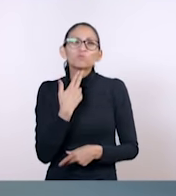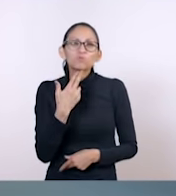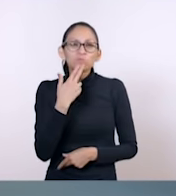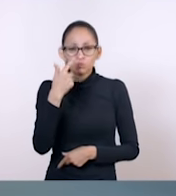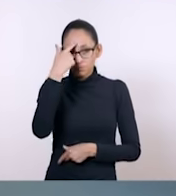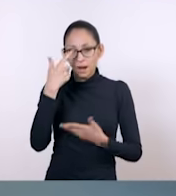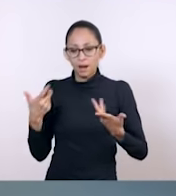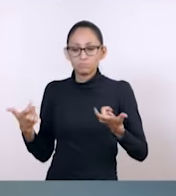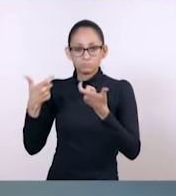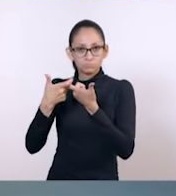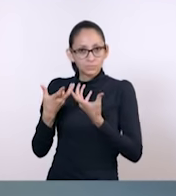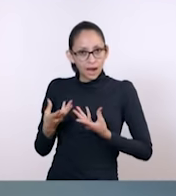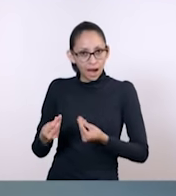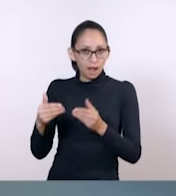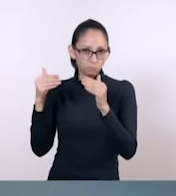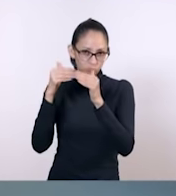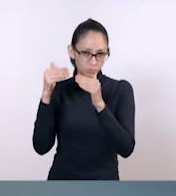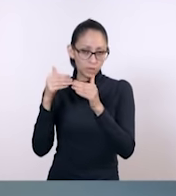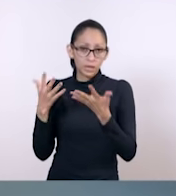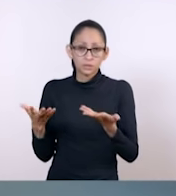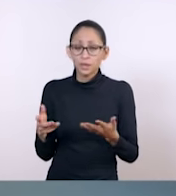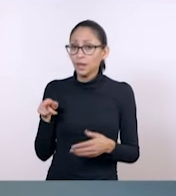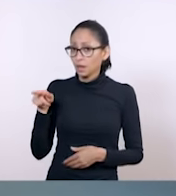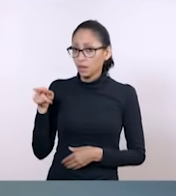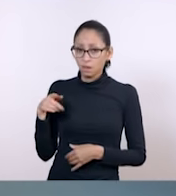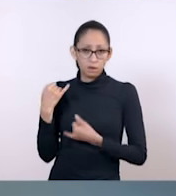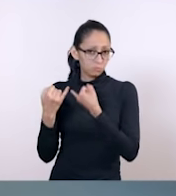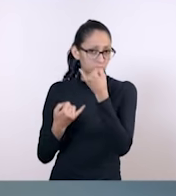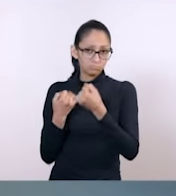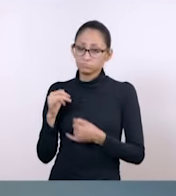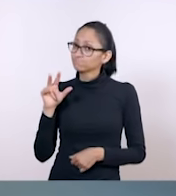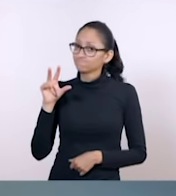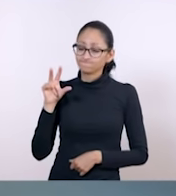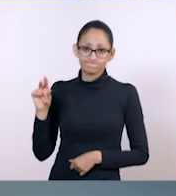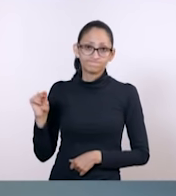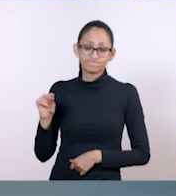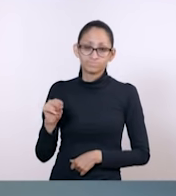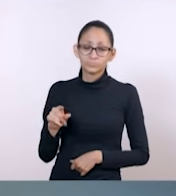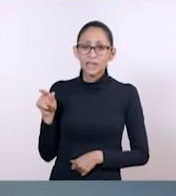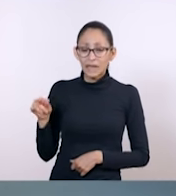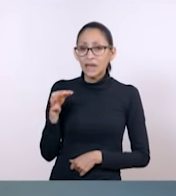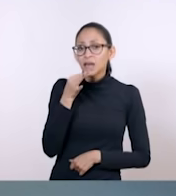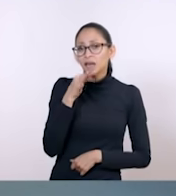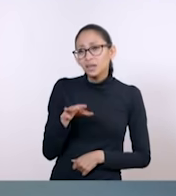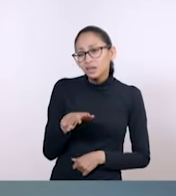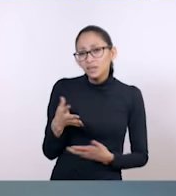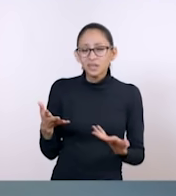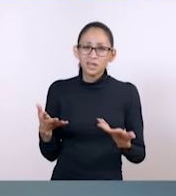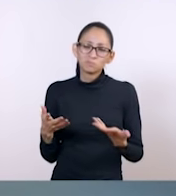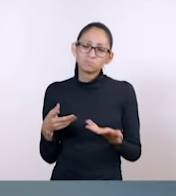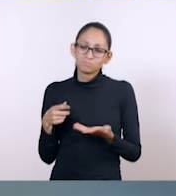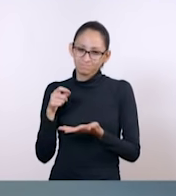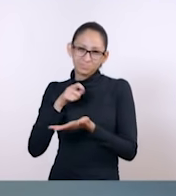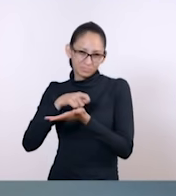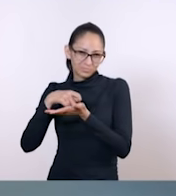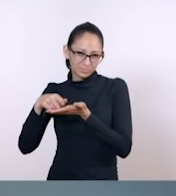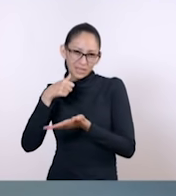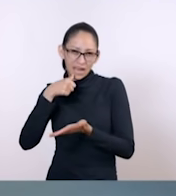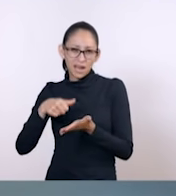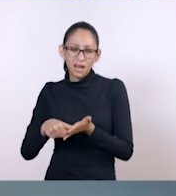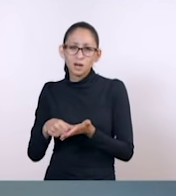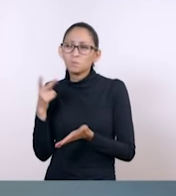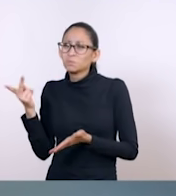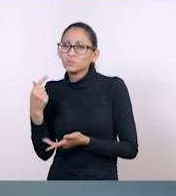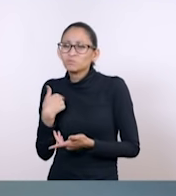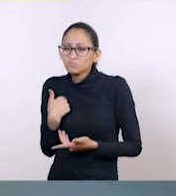para ayudar en los gastos de la casa y que no iba a poder jugar. Y ella me escribió y me está preguntando que qué